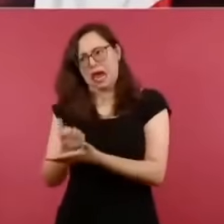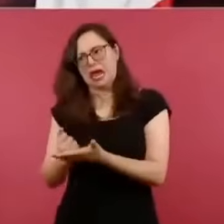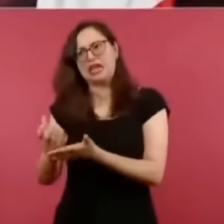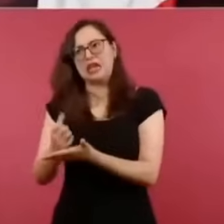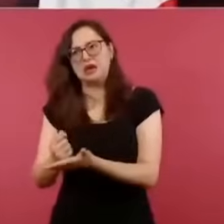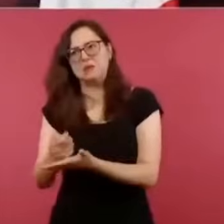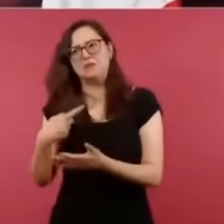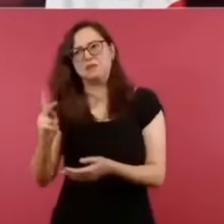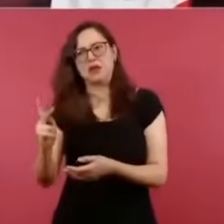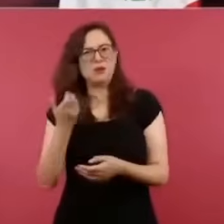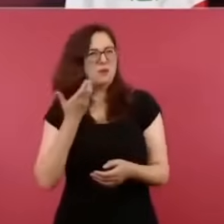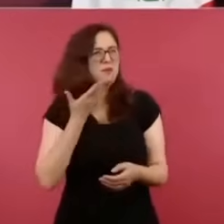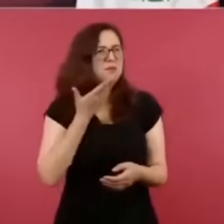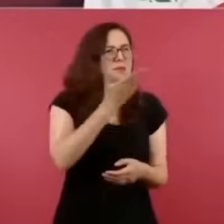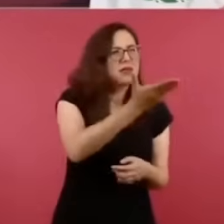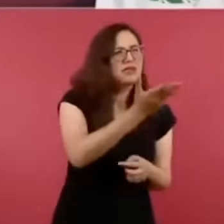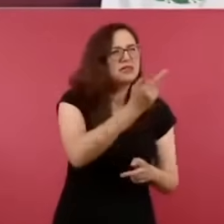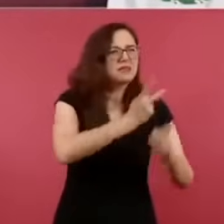Y además